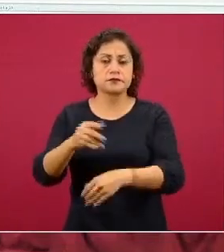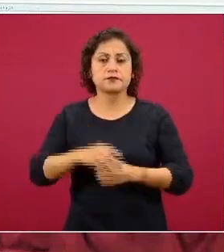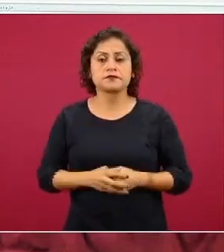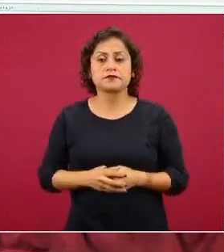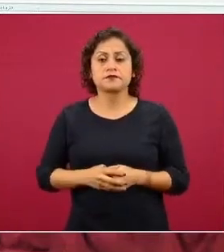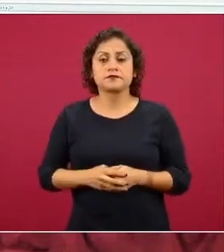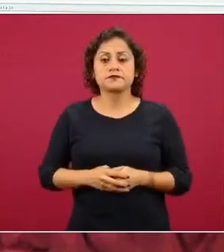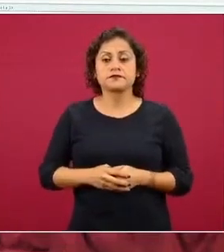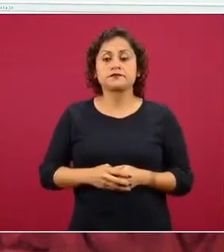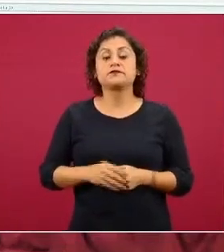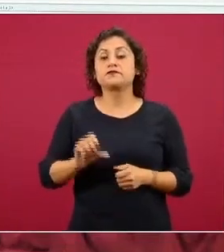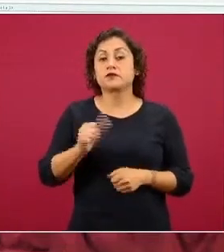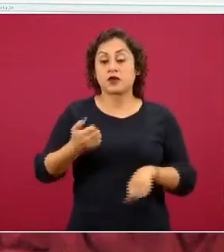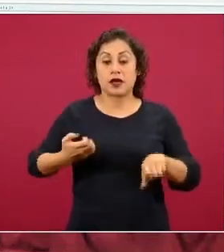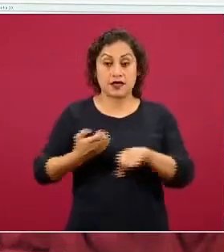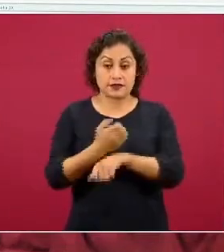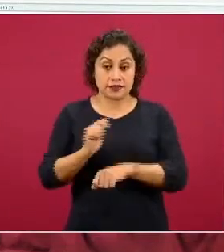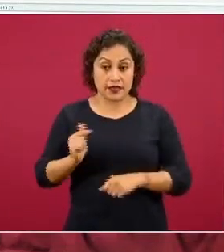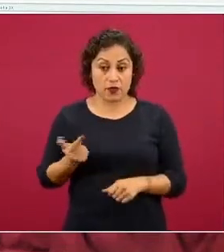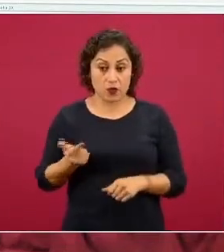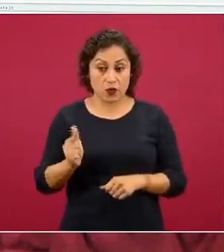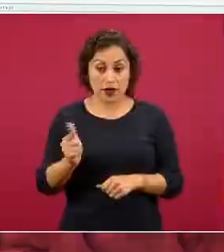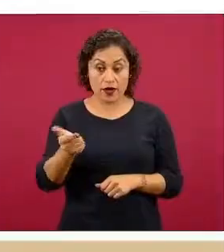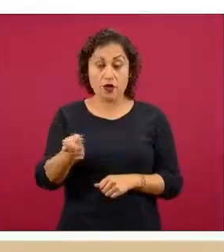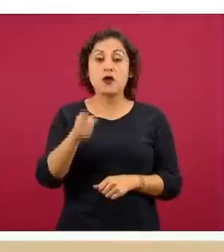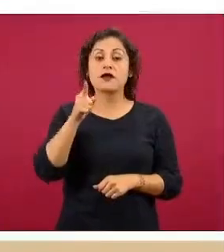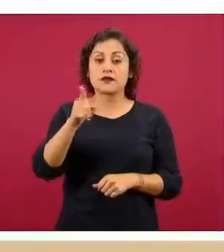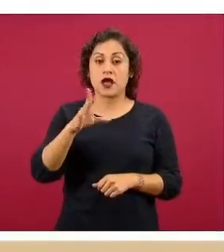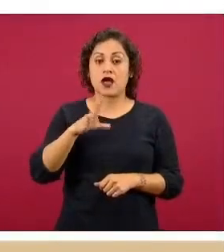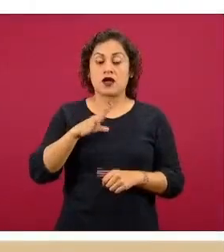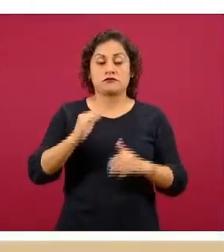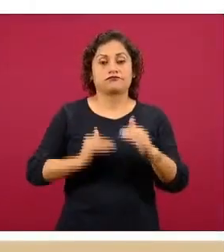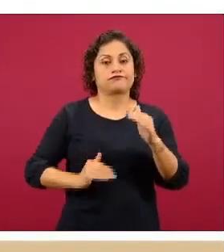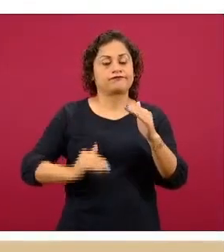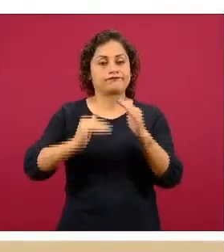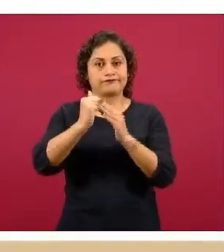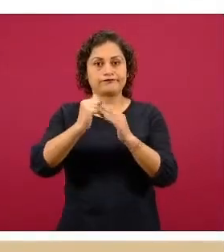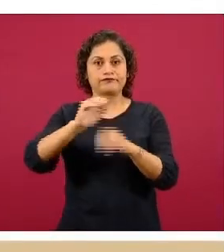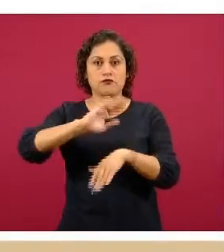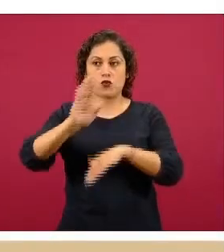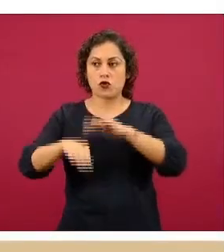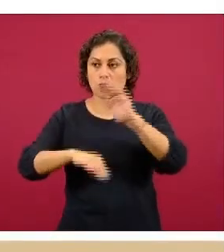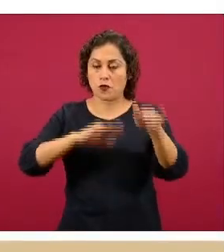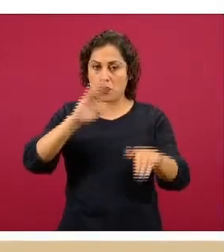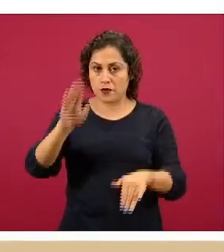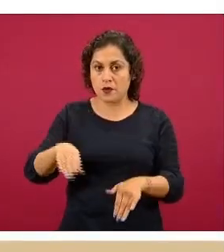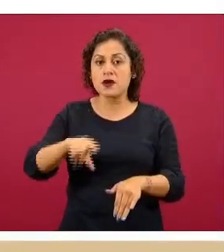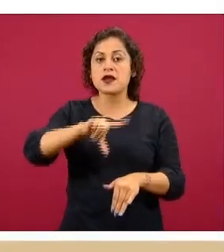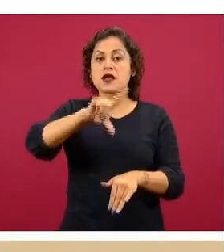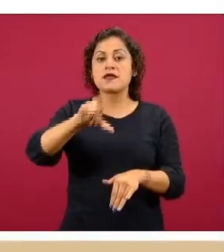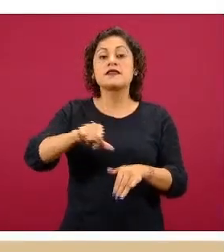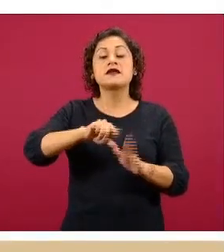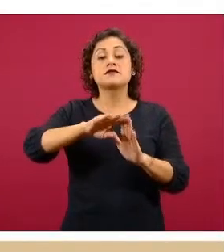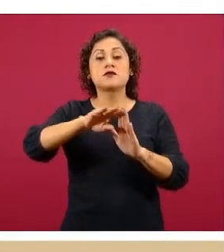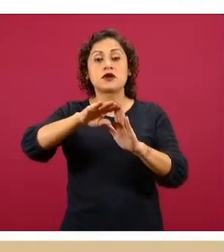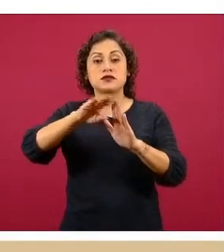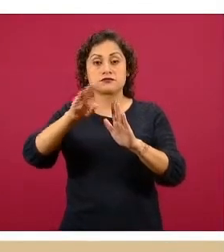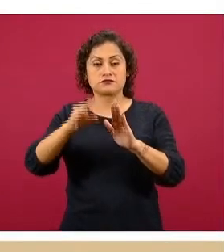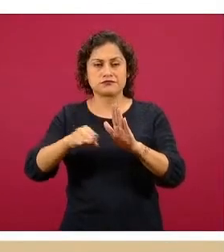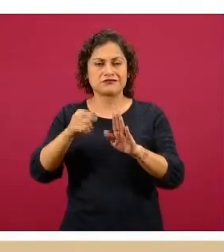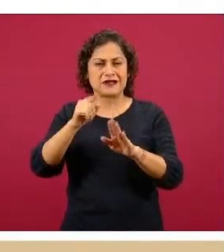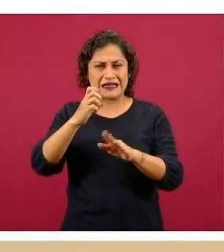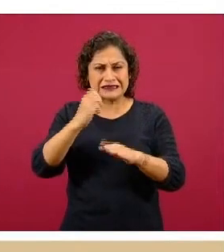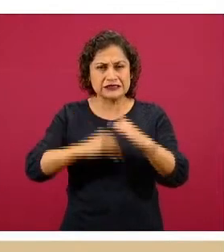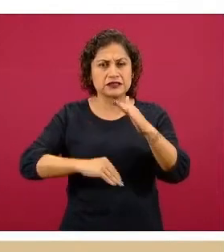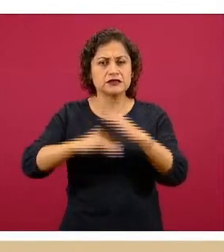siguiente, el estado de Guanajuato, él tuvo un pico muy importante en el exceso de mortalidad, pero a partir de este pico, que más o menos fue en la